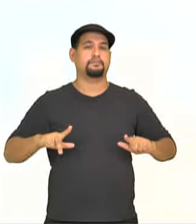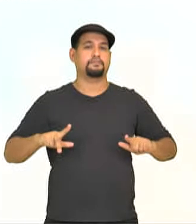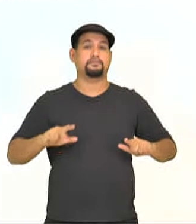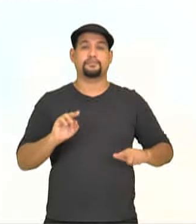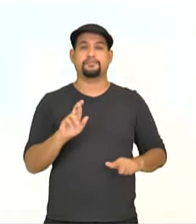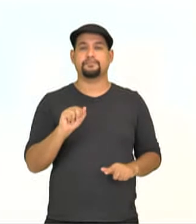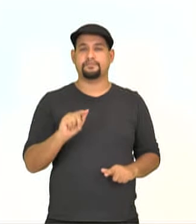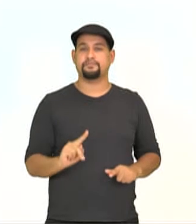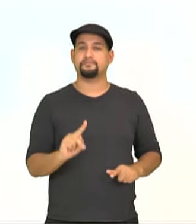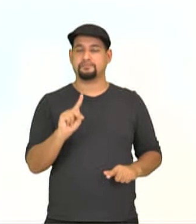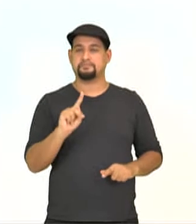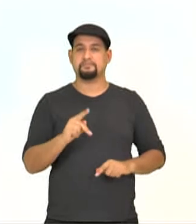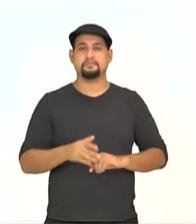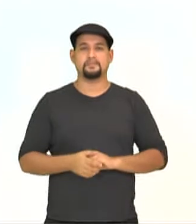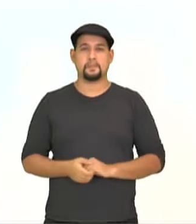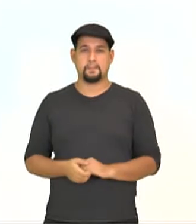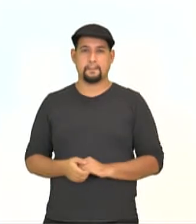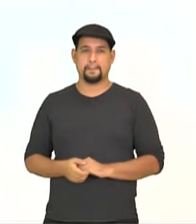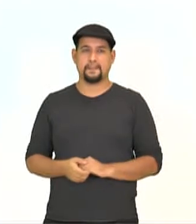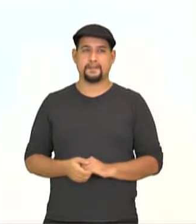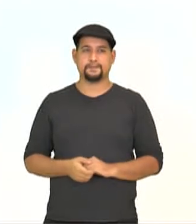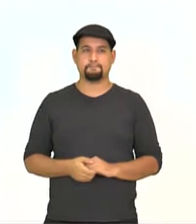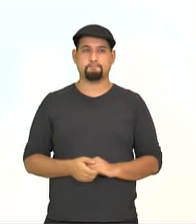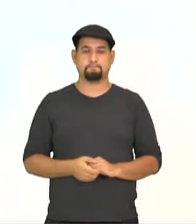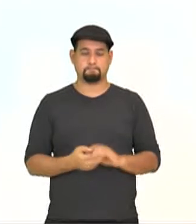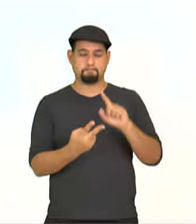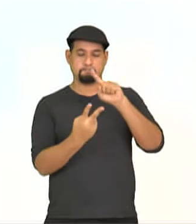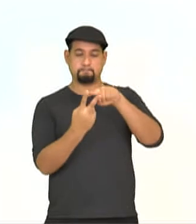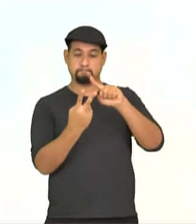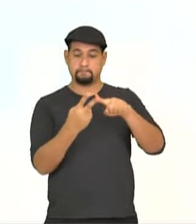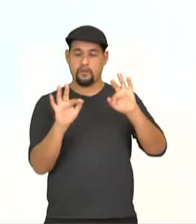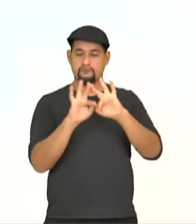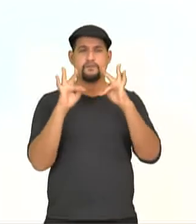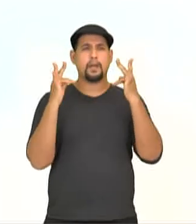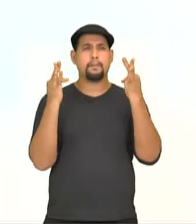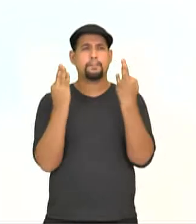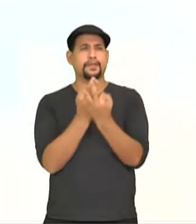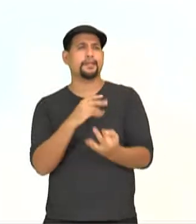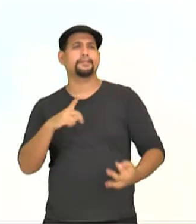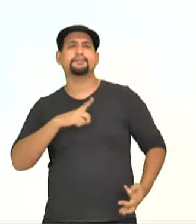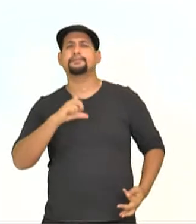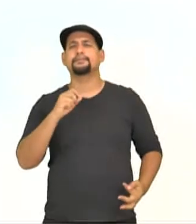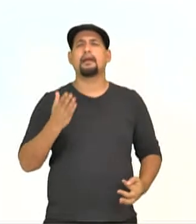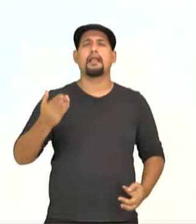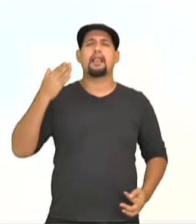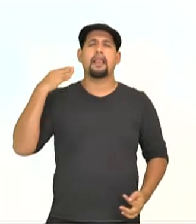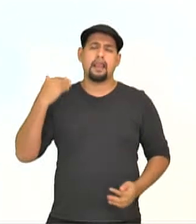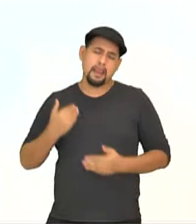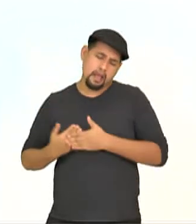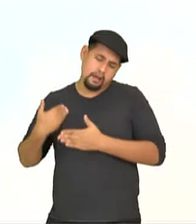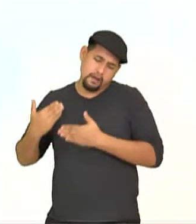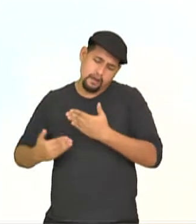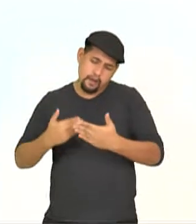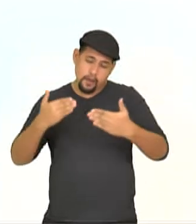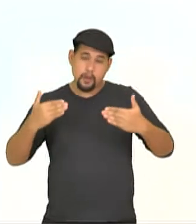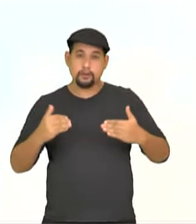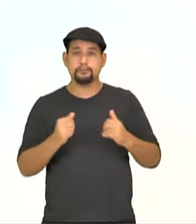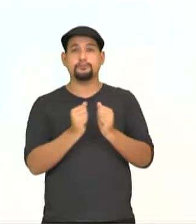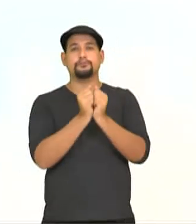Frank. Bien. Las dos familias chocan desde el primer momento,